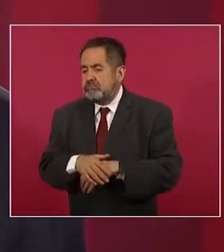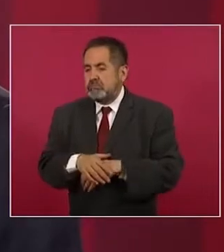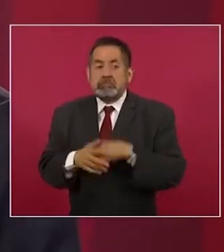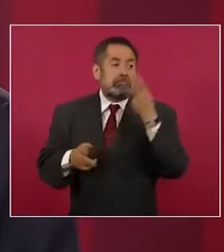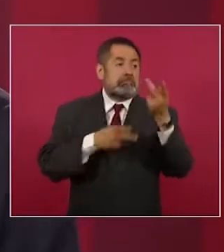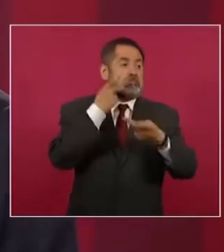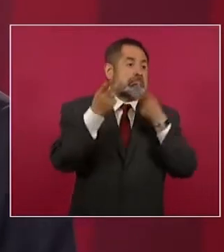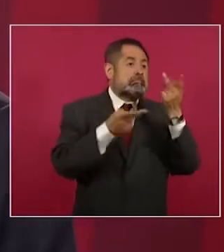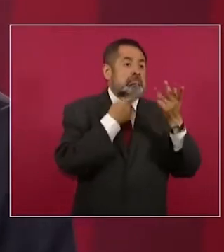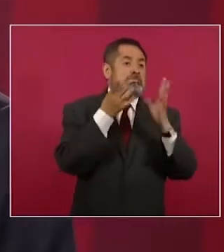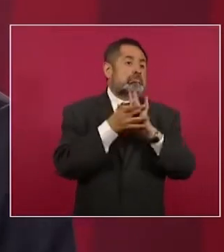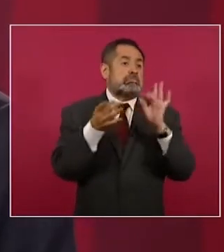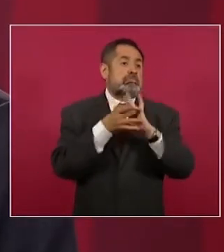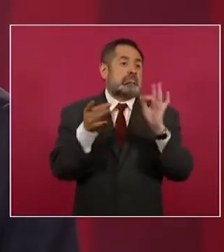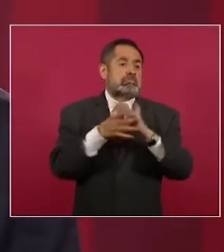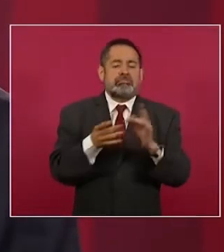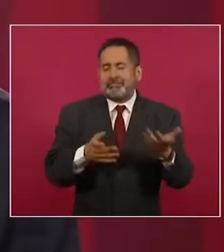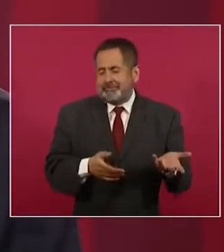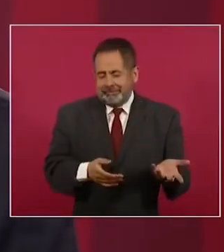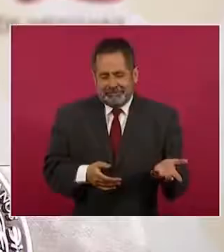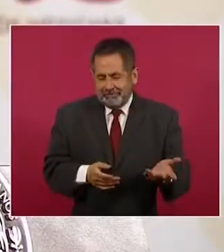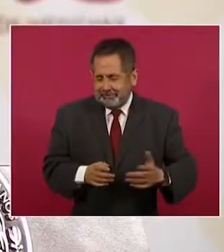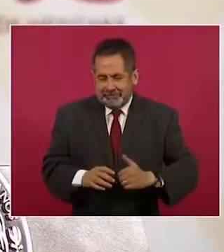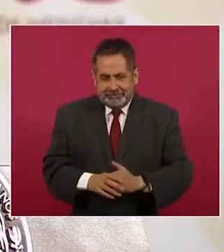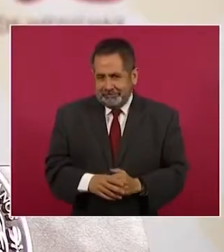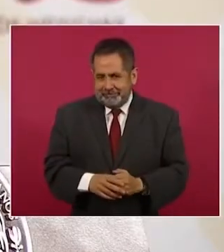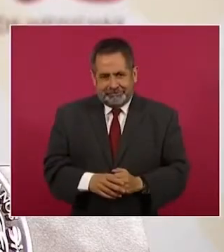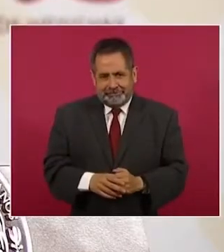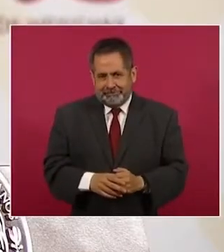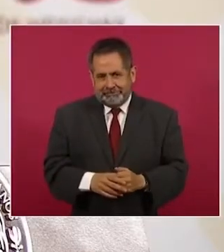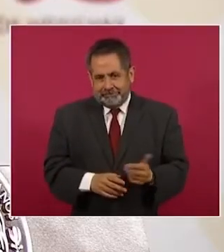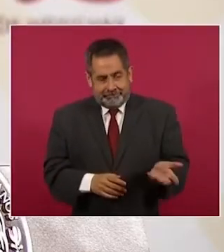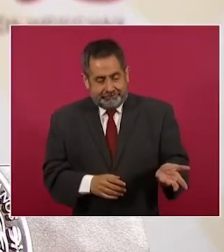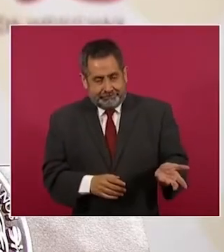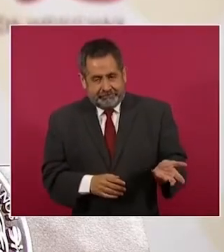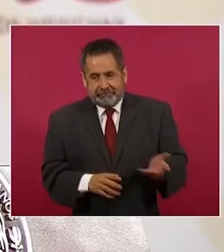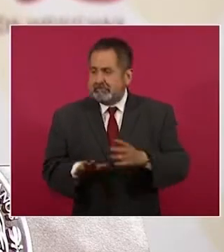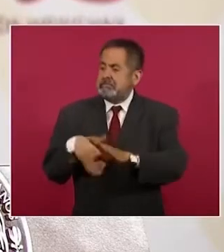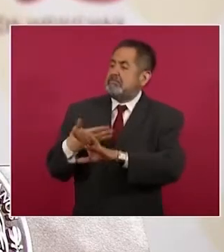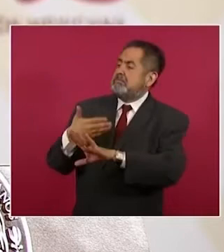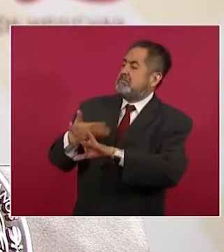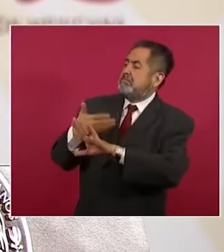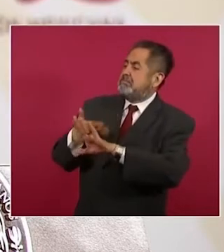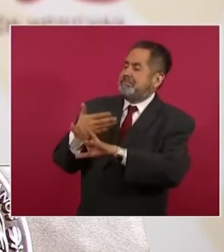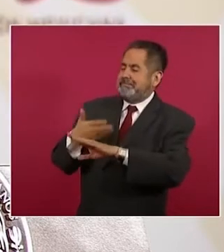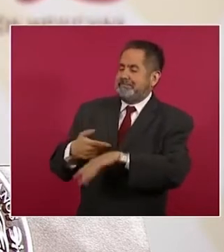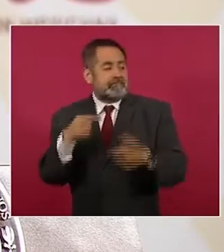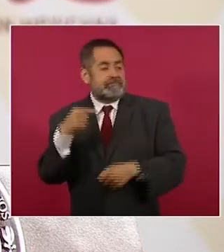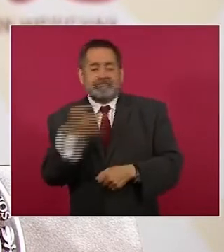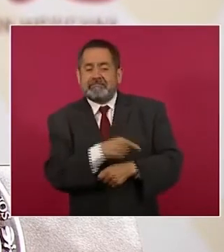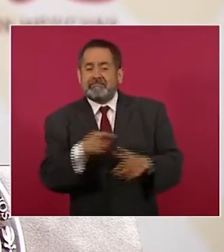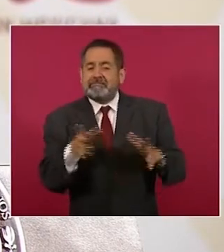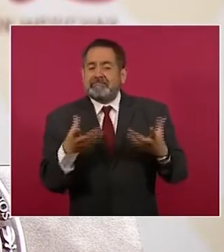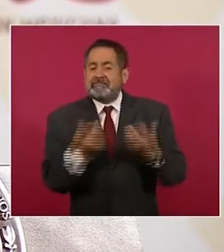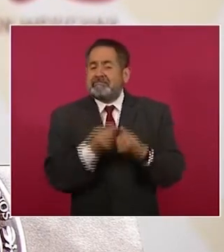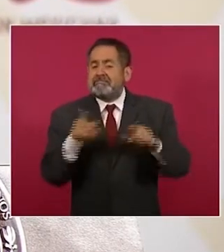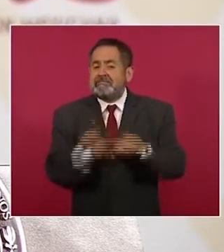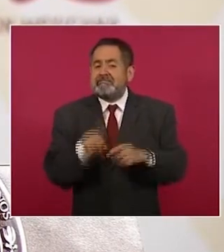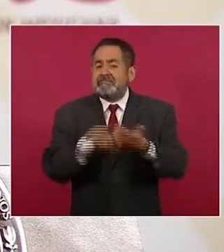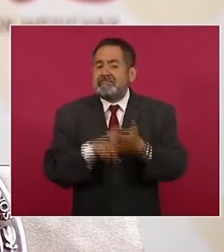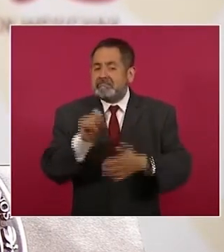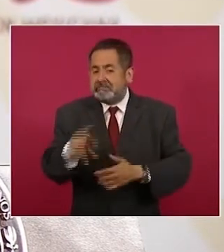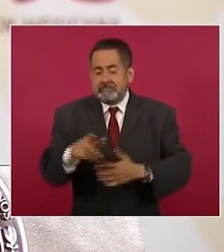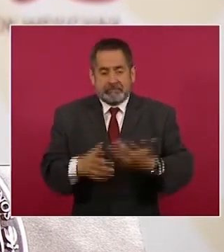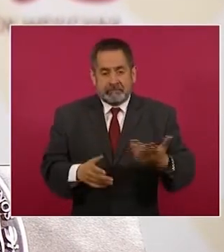DEA. El gobierno federal habría notificado formalmente a la DEA sobre su clausura en abril del año pasado, pero el comunicado nunca se